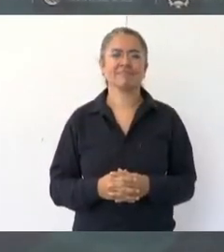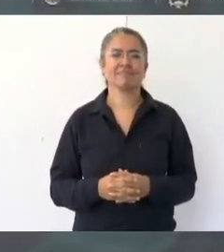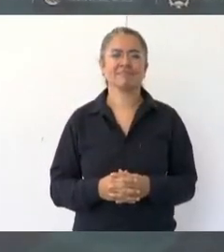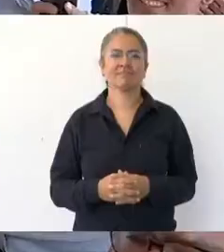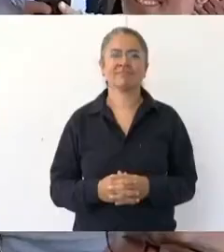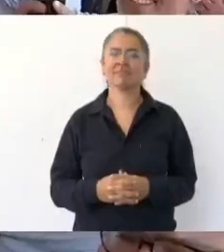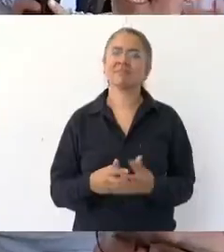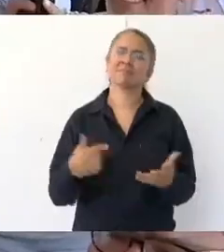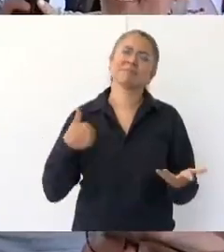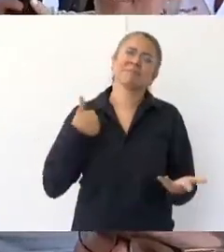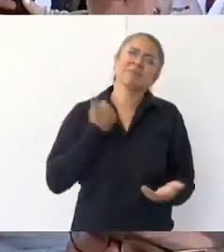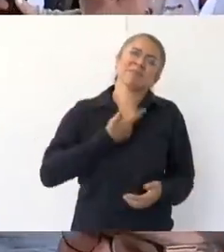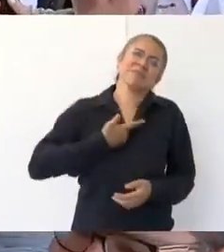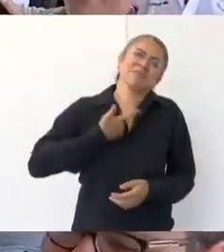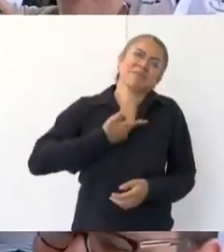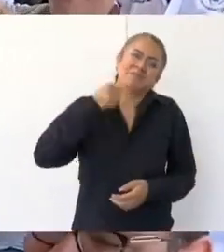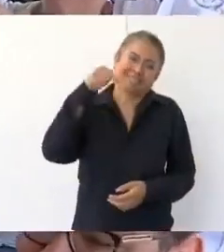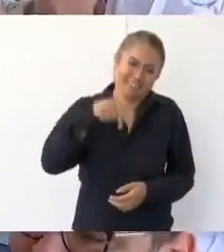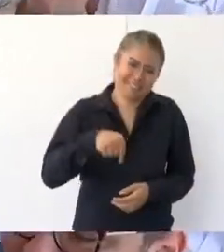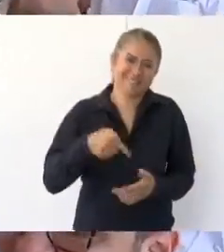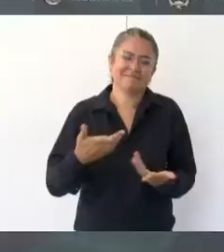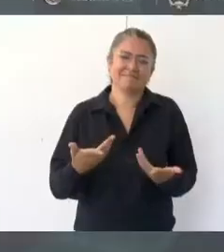Me dio mucho gusto estar con ustedes.